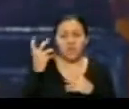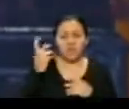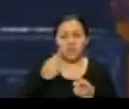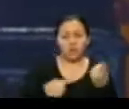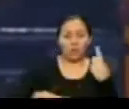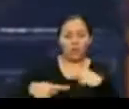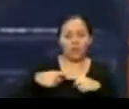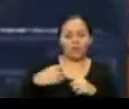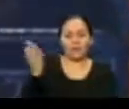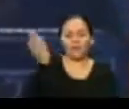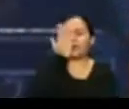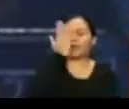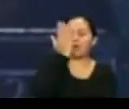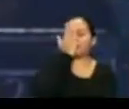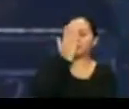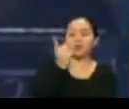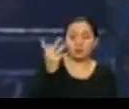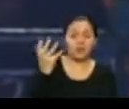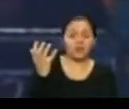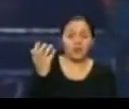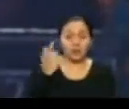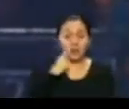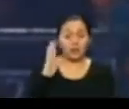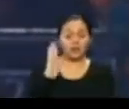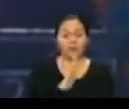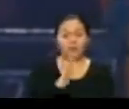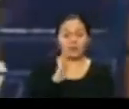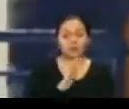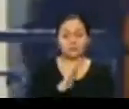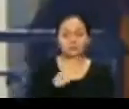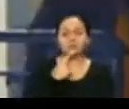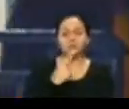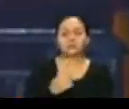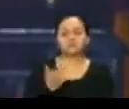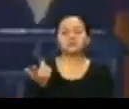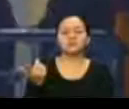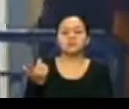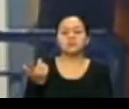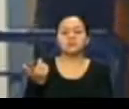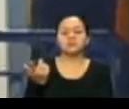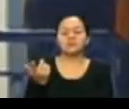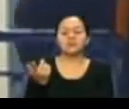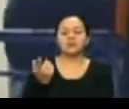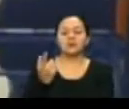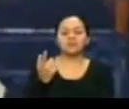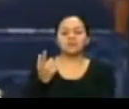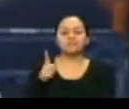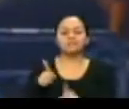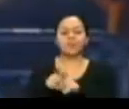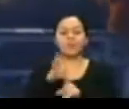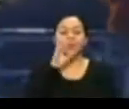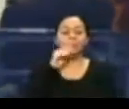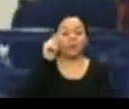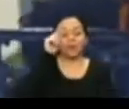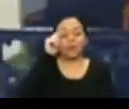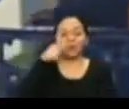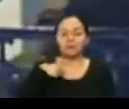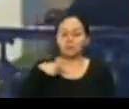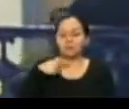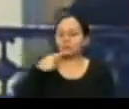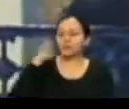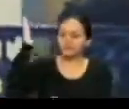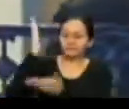venganza, destrozando al que osó quitarle sus privilegios. ¿Ustedes se imaginan para